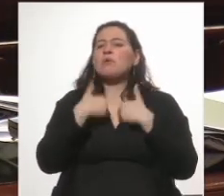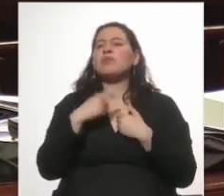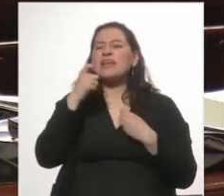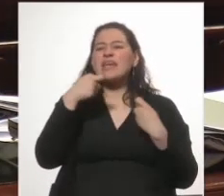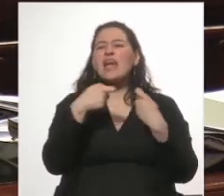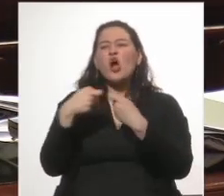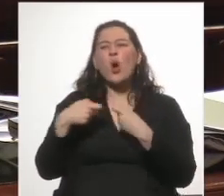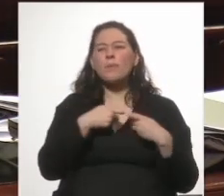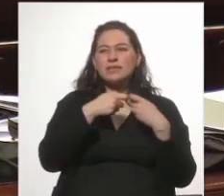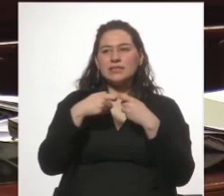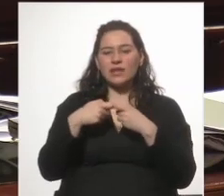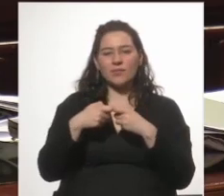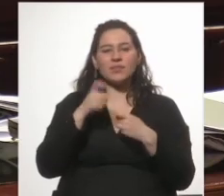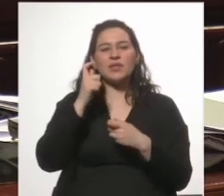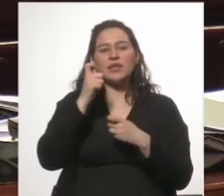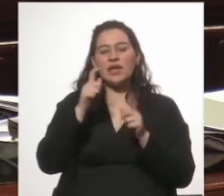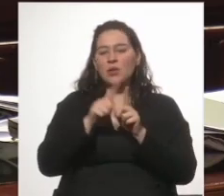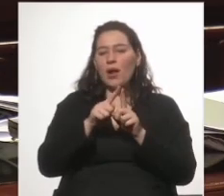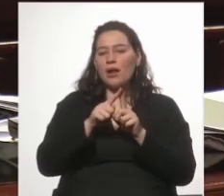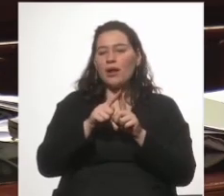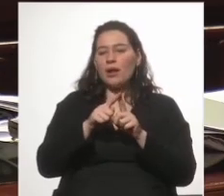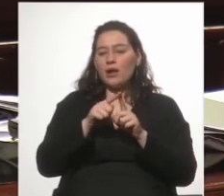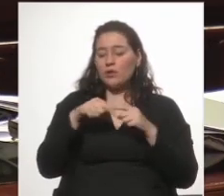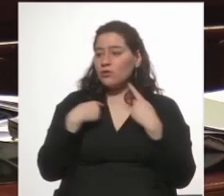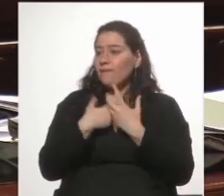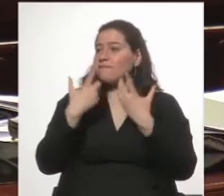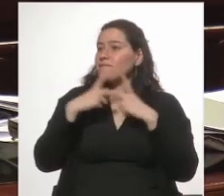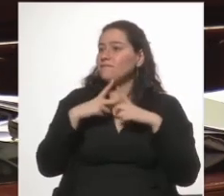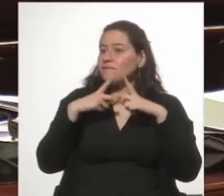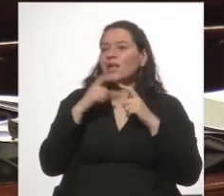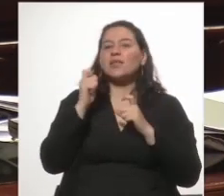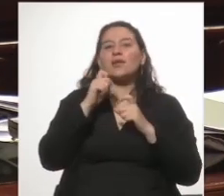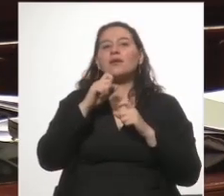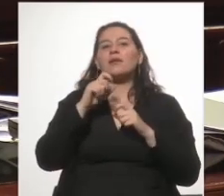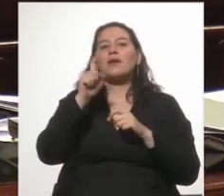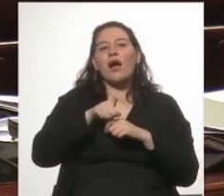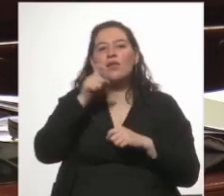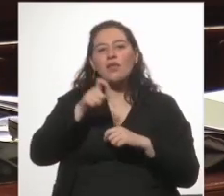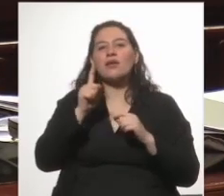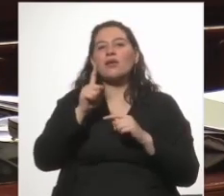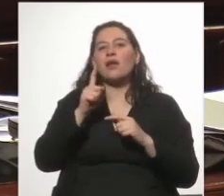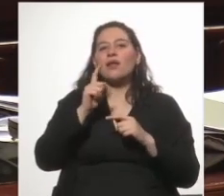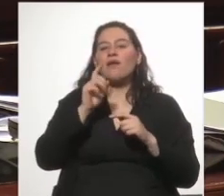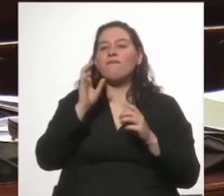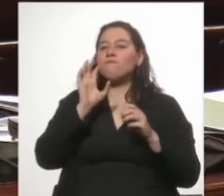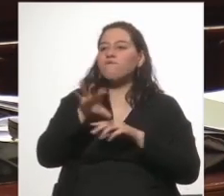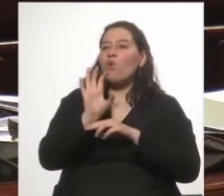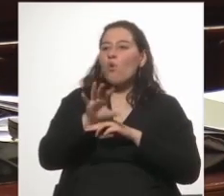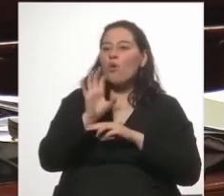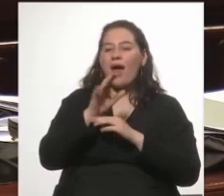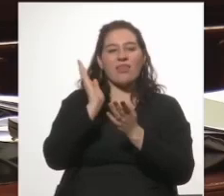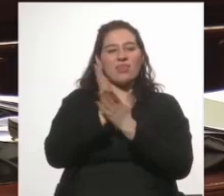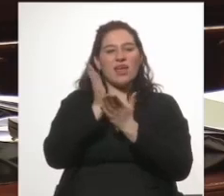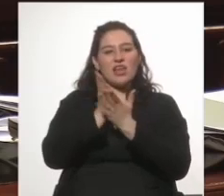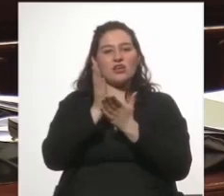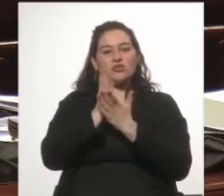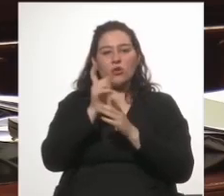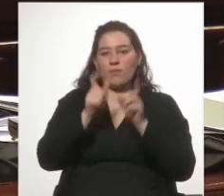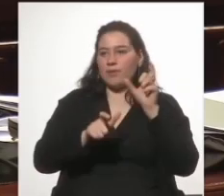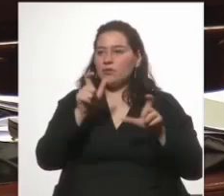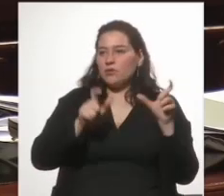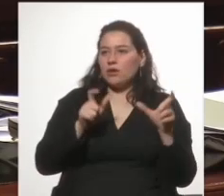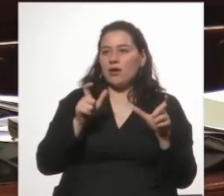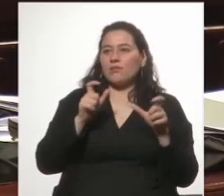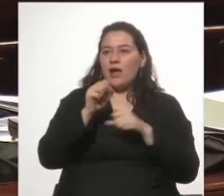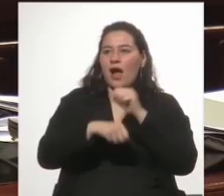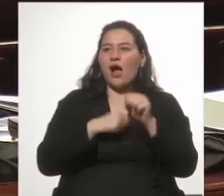cómplices, quiénes son los que burlan las expectativas de nuestro pueblo, quiénes se han burlado de los derechos conculcados por quienes se levantaron en armas en la